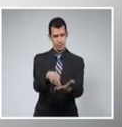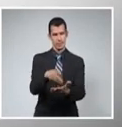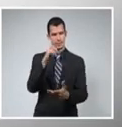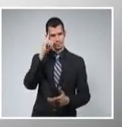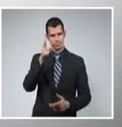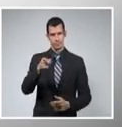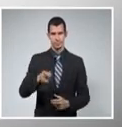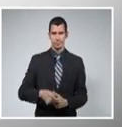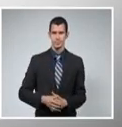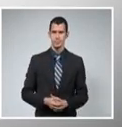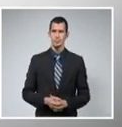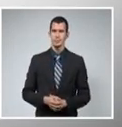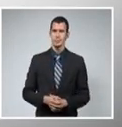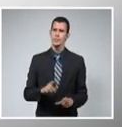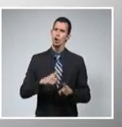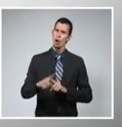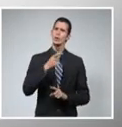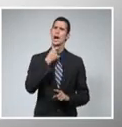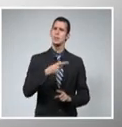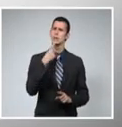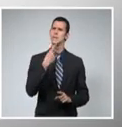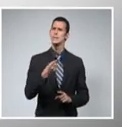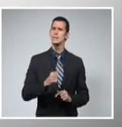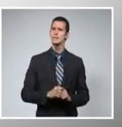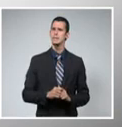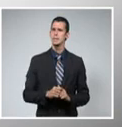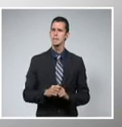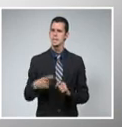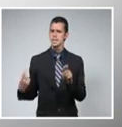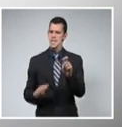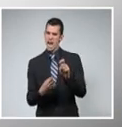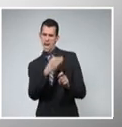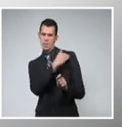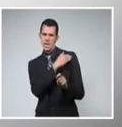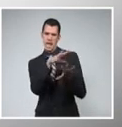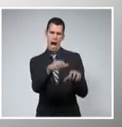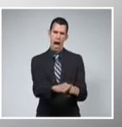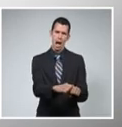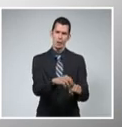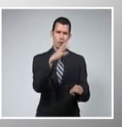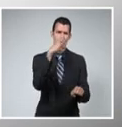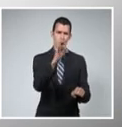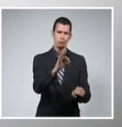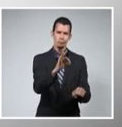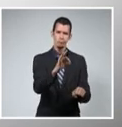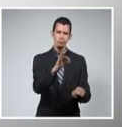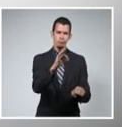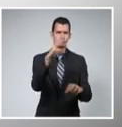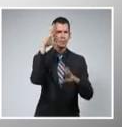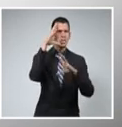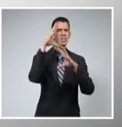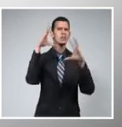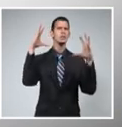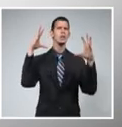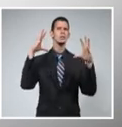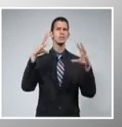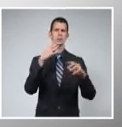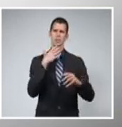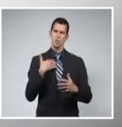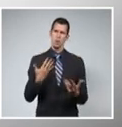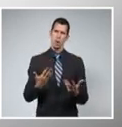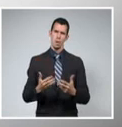persuasión no violentos. Gene Sharp, del Instituto Albert Einstein, desarrolló 198 métodos de protesta